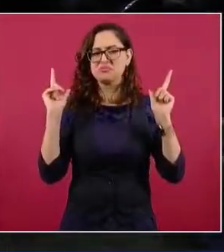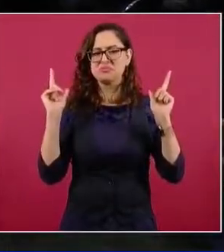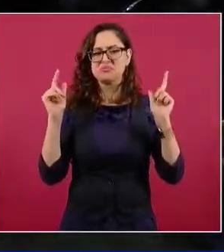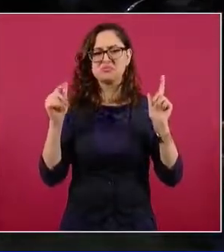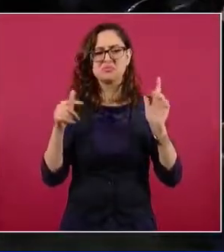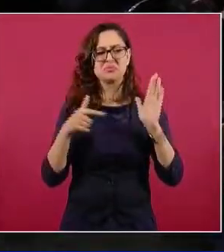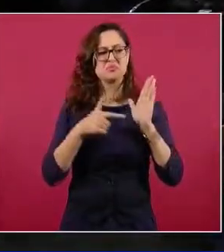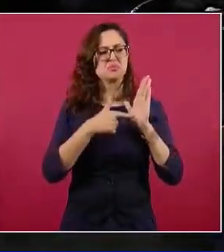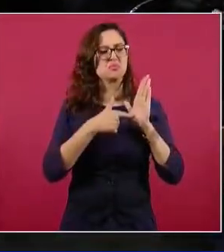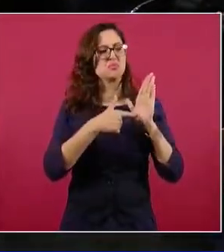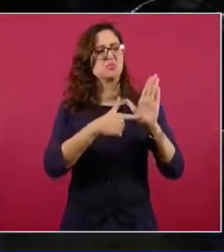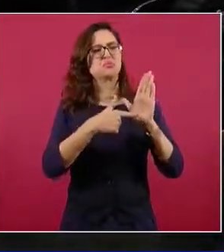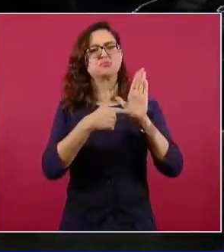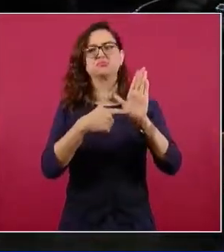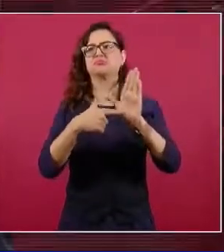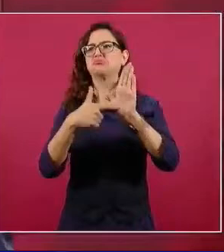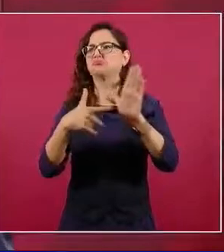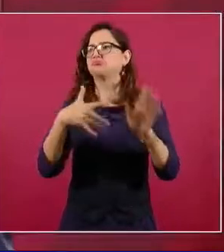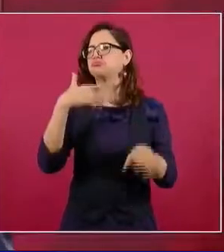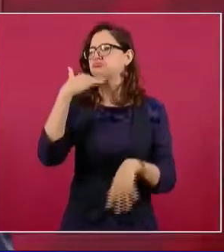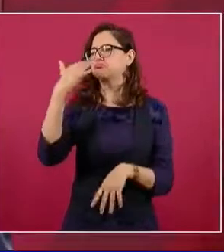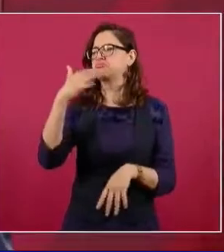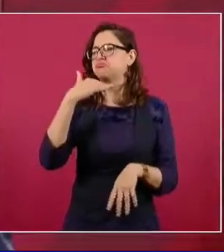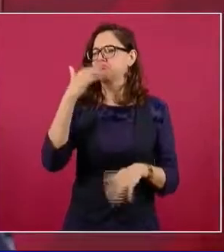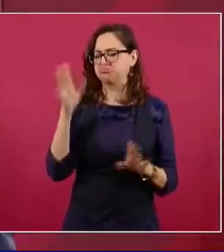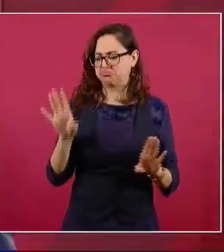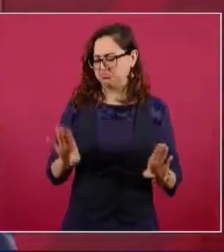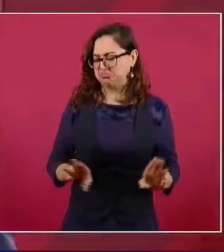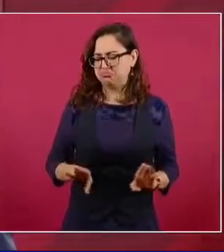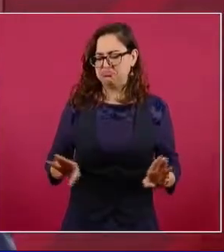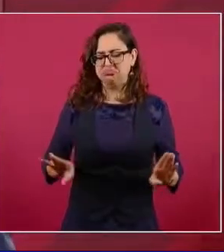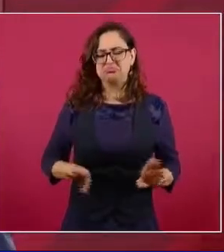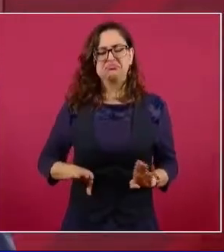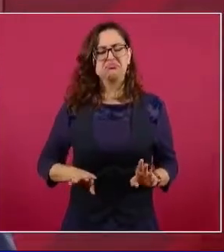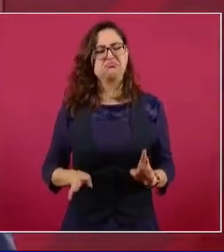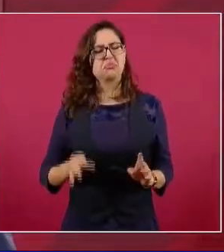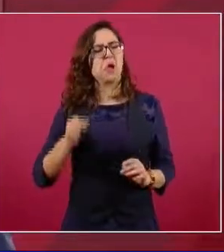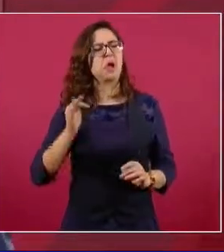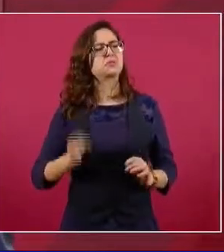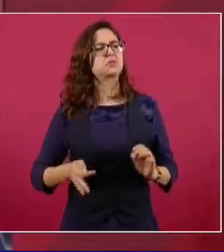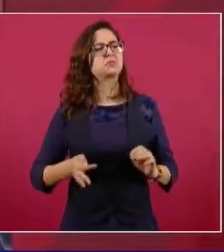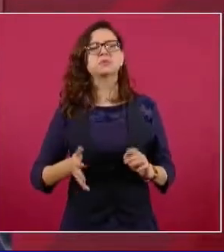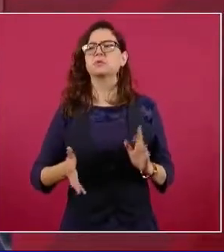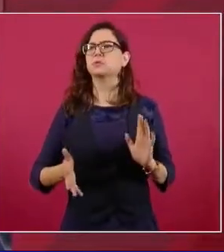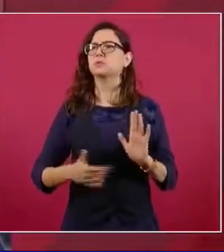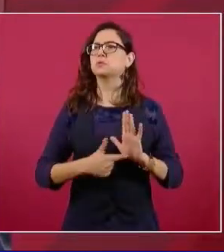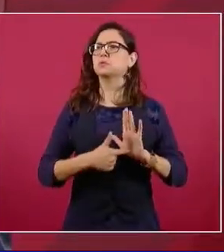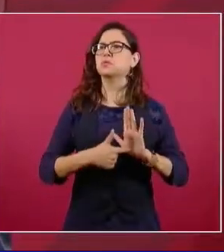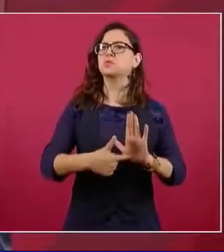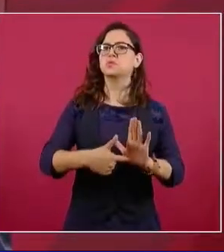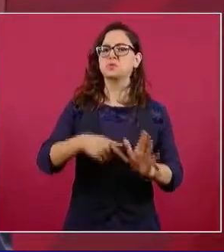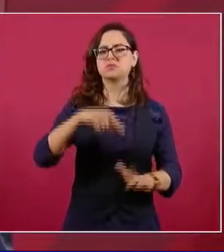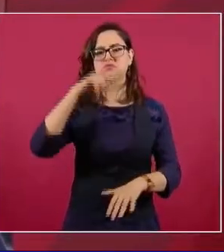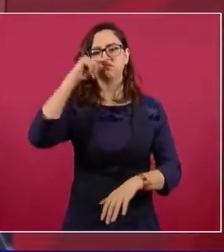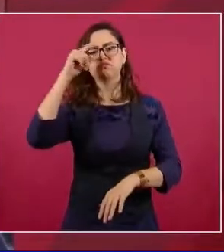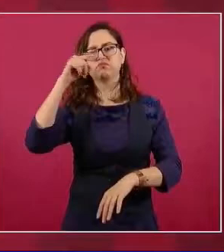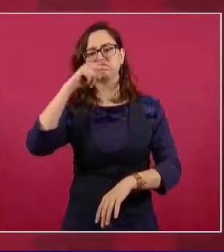de dominio público, o lo querían hacer de dominio público.